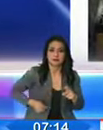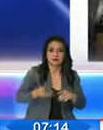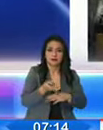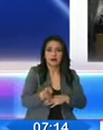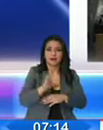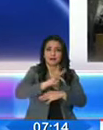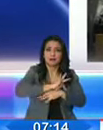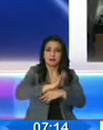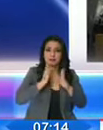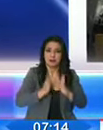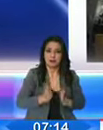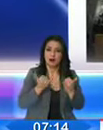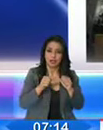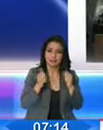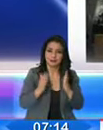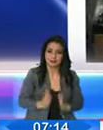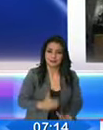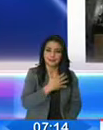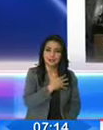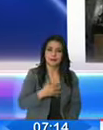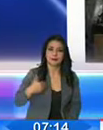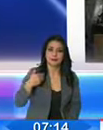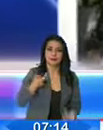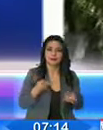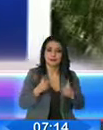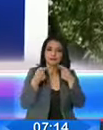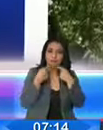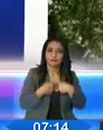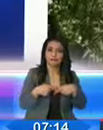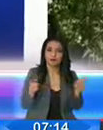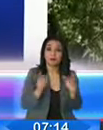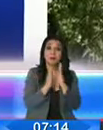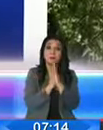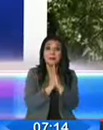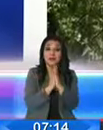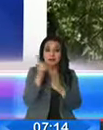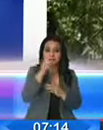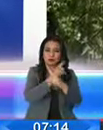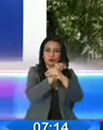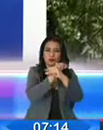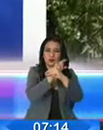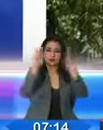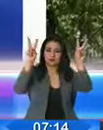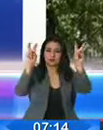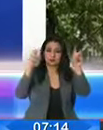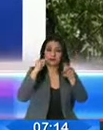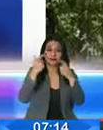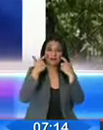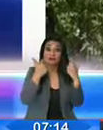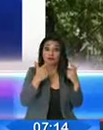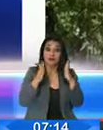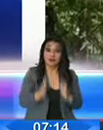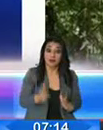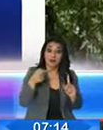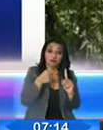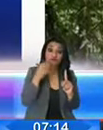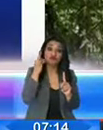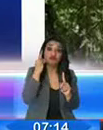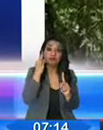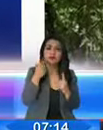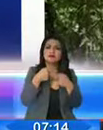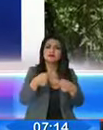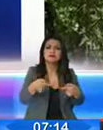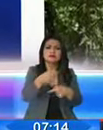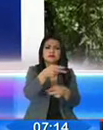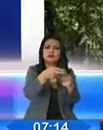y actual legisladora Gabriela Riva de Neira, quien pidió a través de su cuenta de Twitter que la fiscal Claudia Romero mencione los nombres